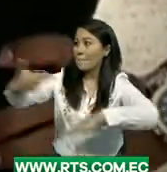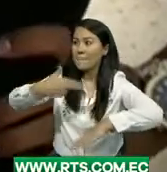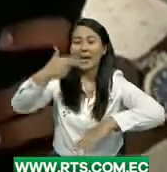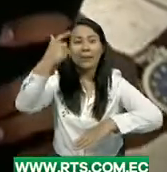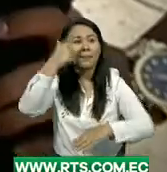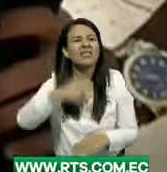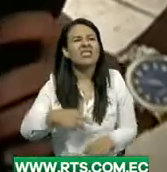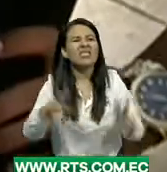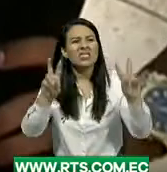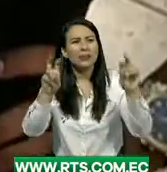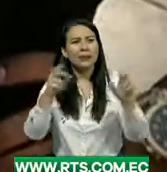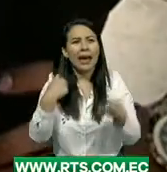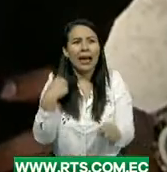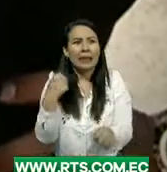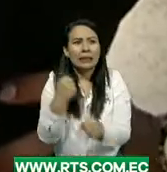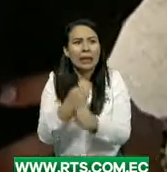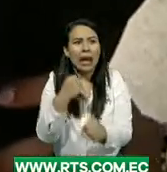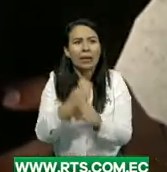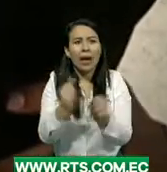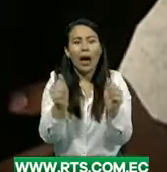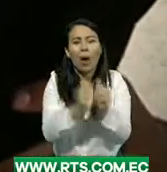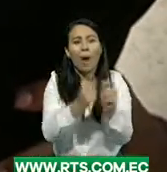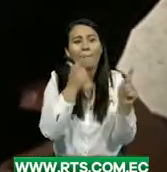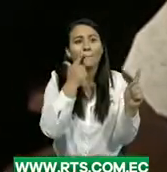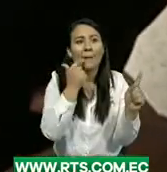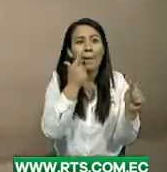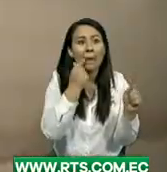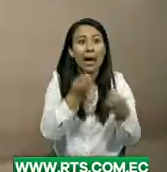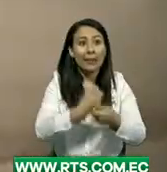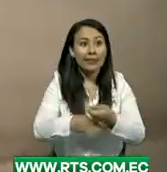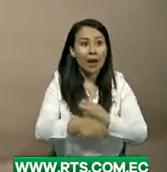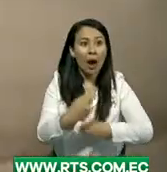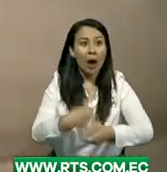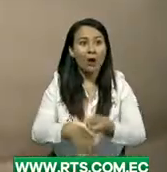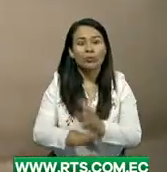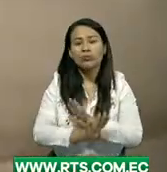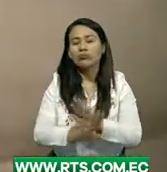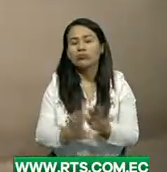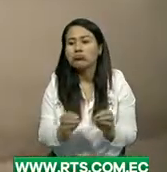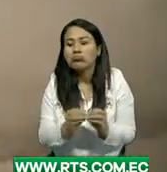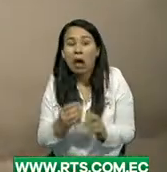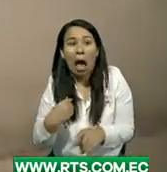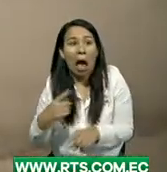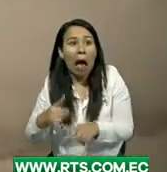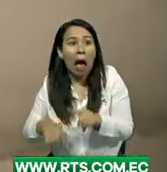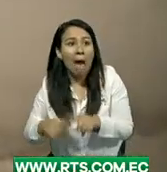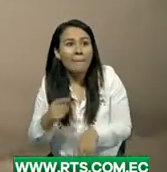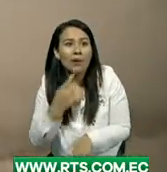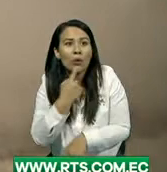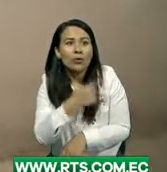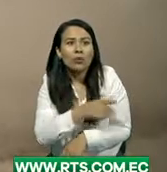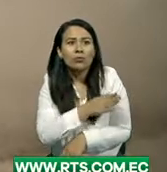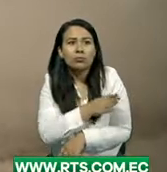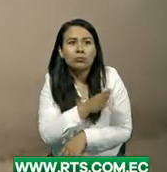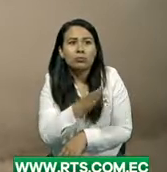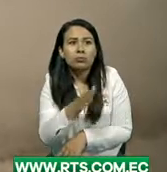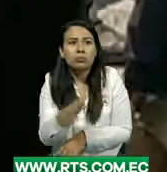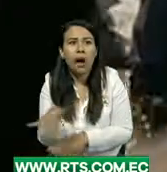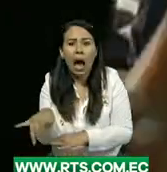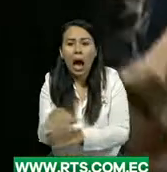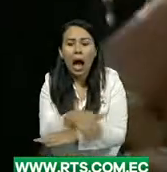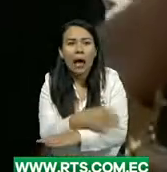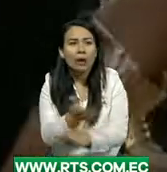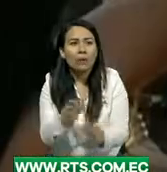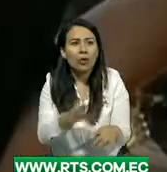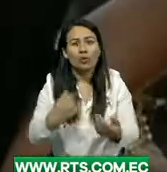el trabajar con el papá conversión siente un amigo media trataba catedral en medinah